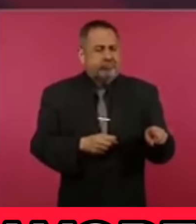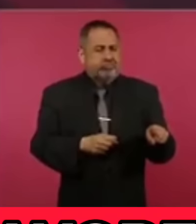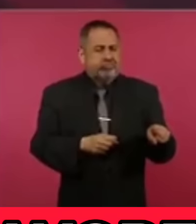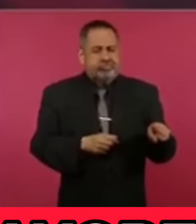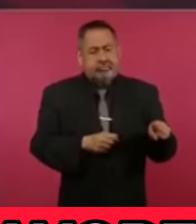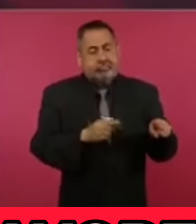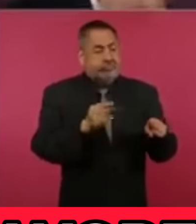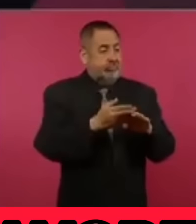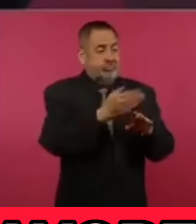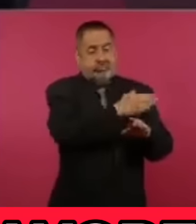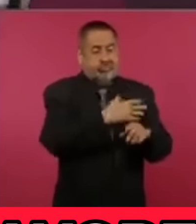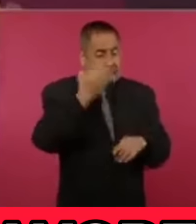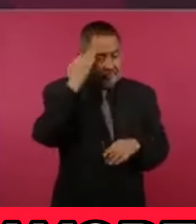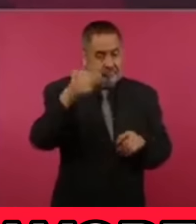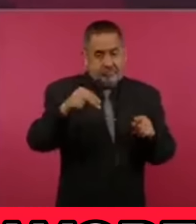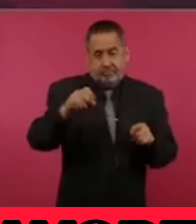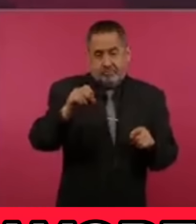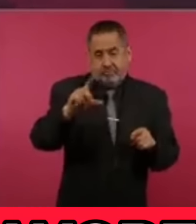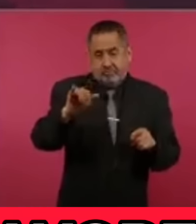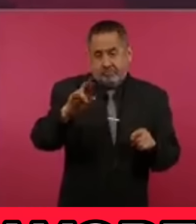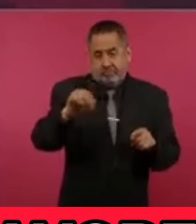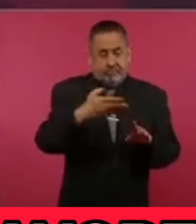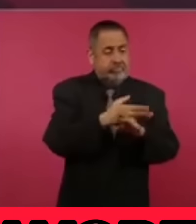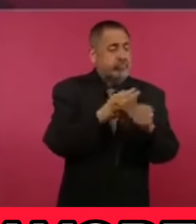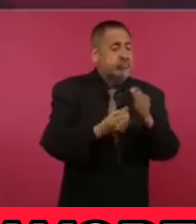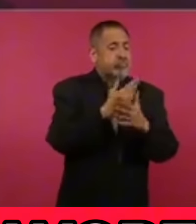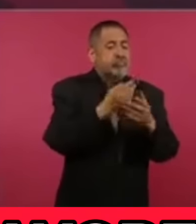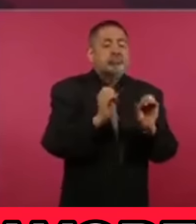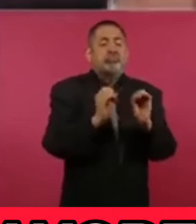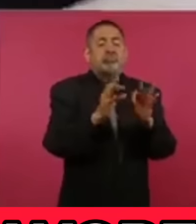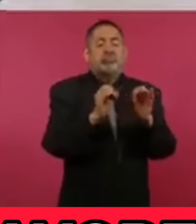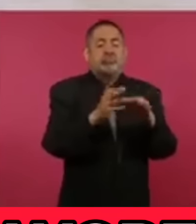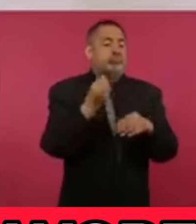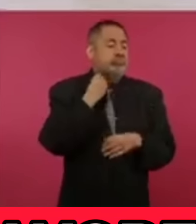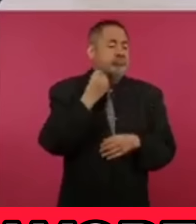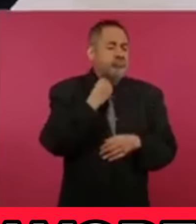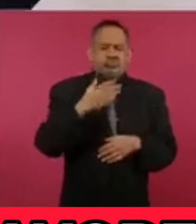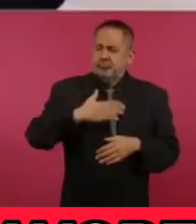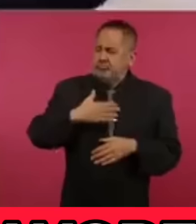de moda durante el periodo neoliberal, se apoderara